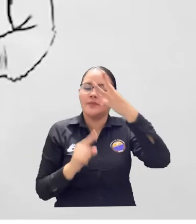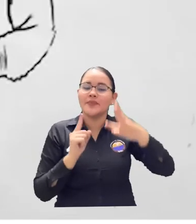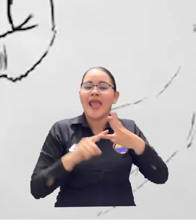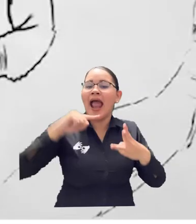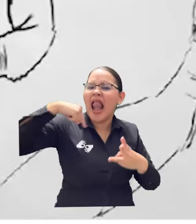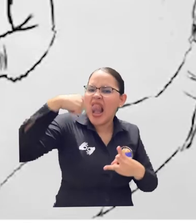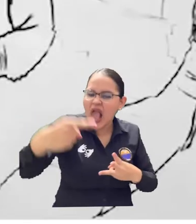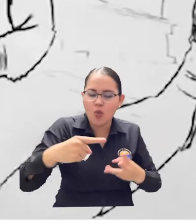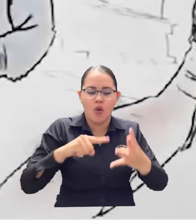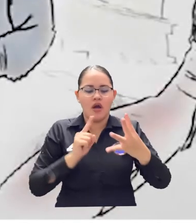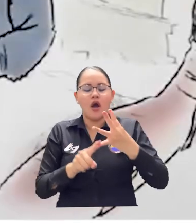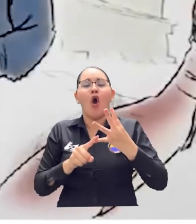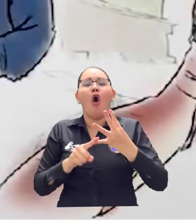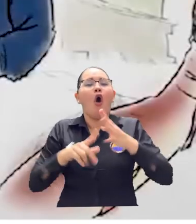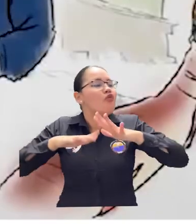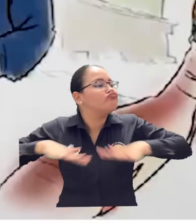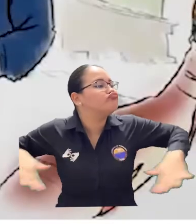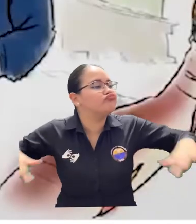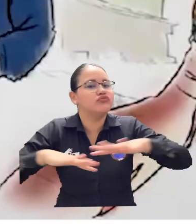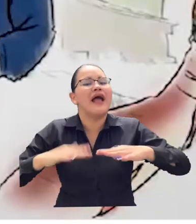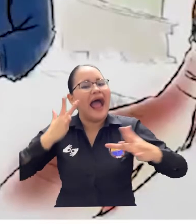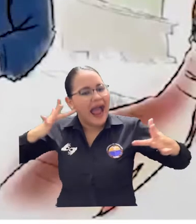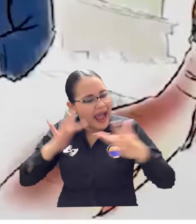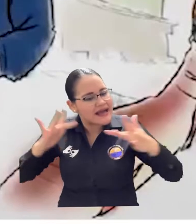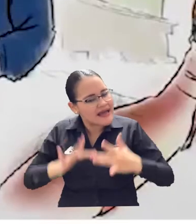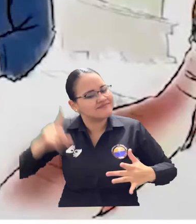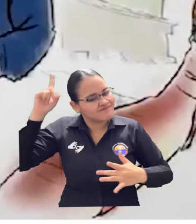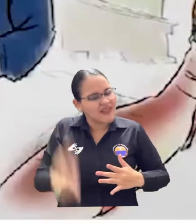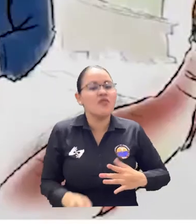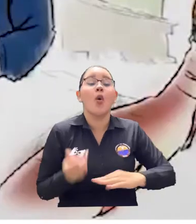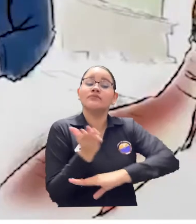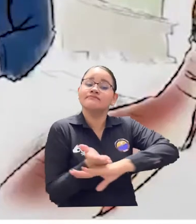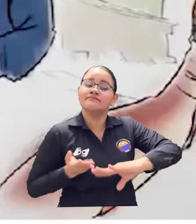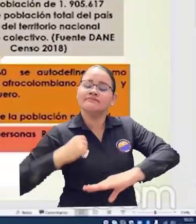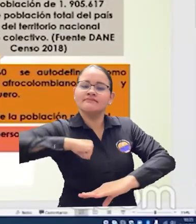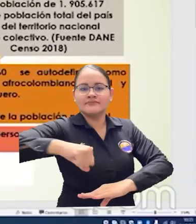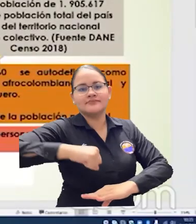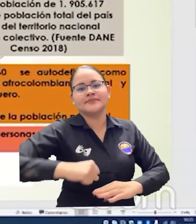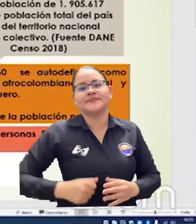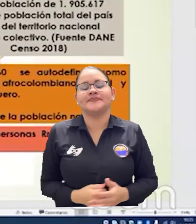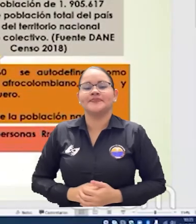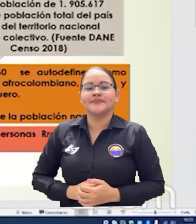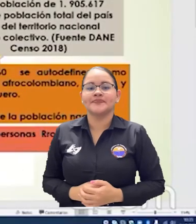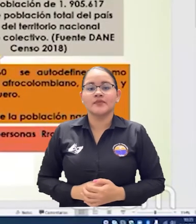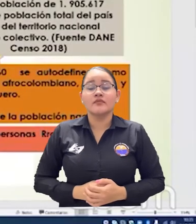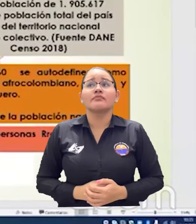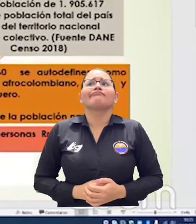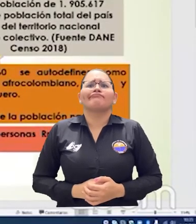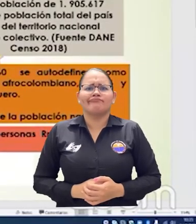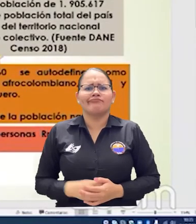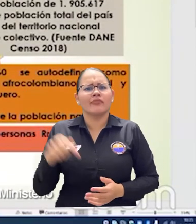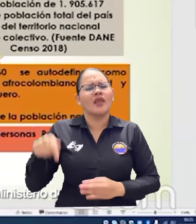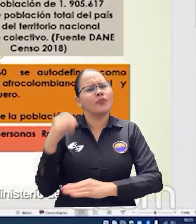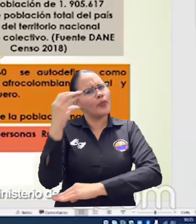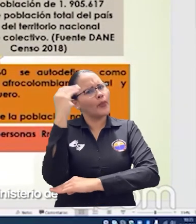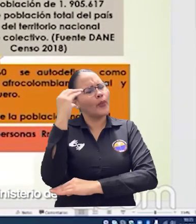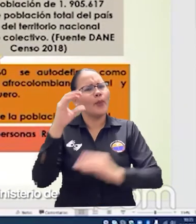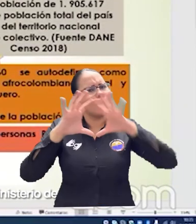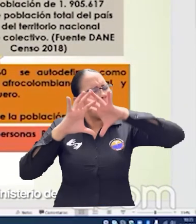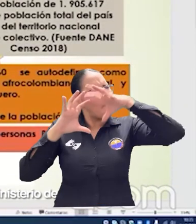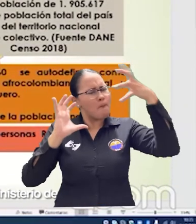cultura propia, el territorio, la propia historia. En Colombia y en el mundo tenemos como